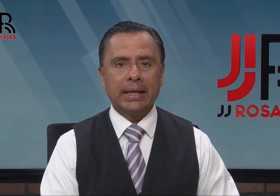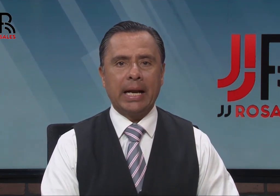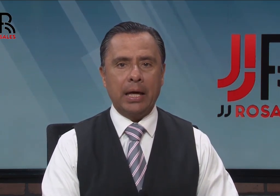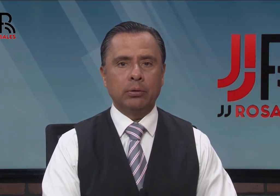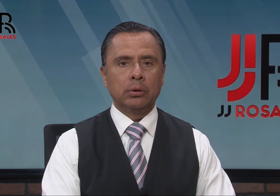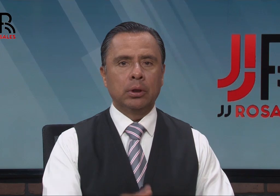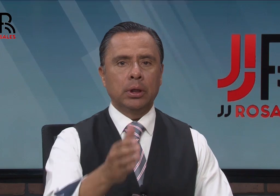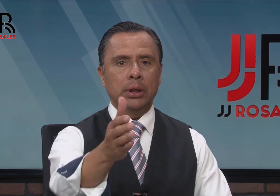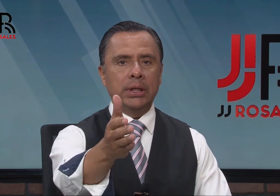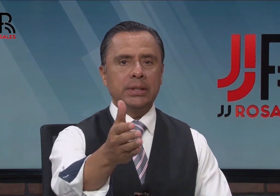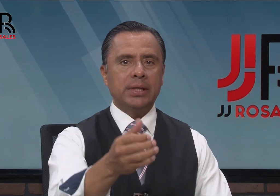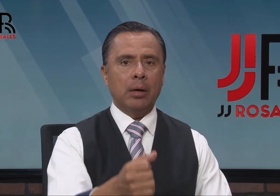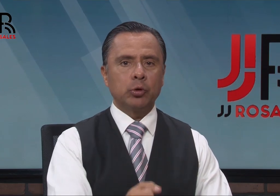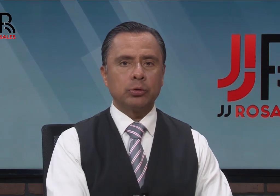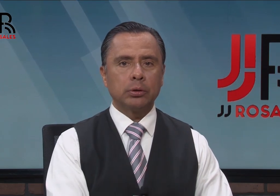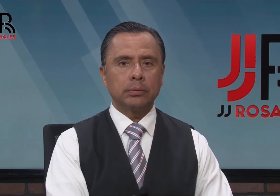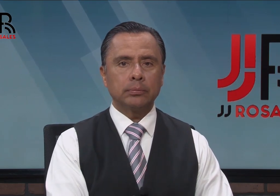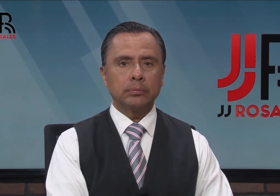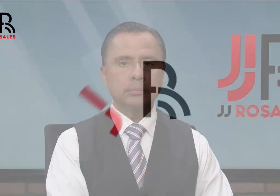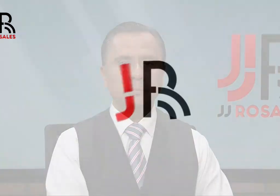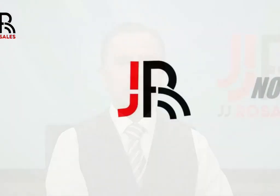ha generado. Iniciamos.